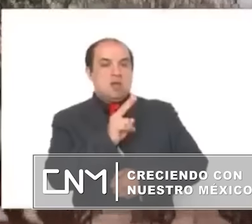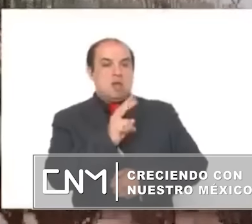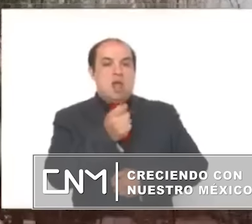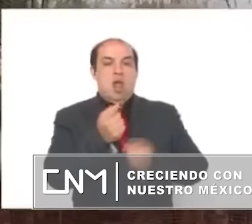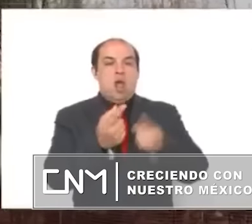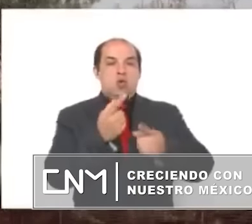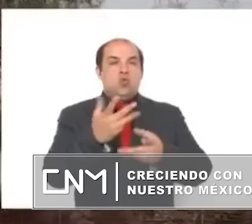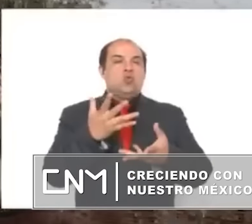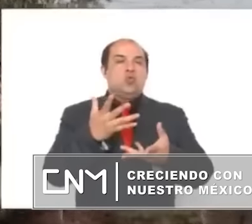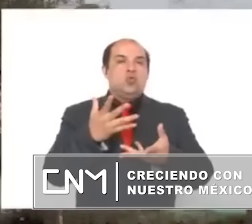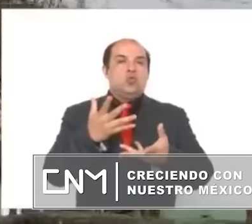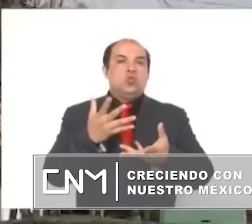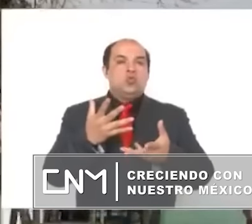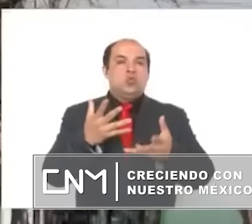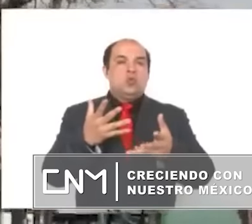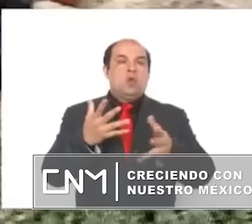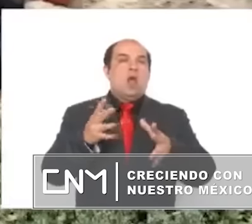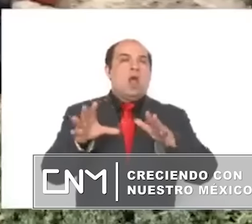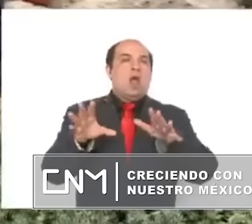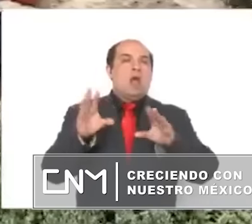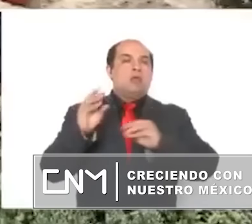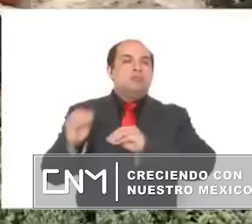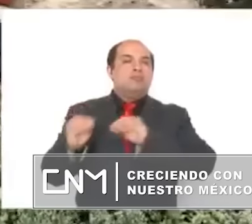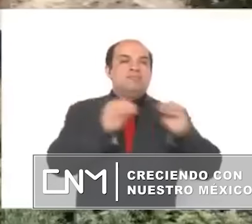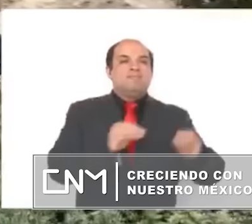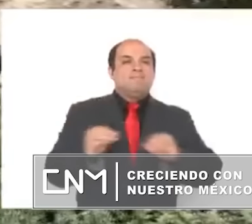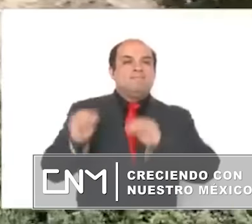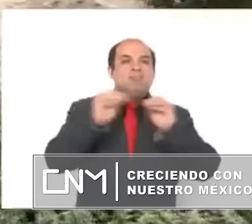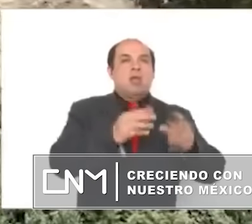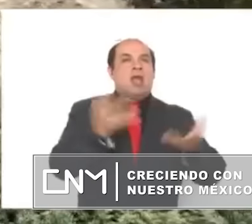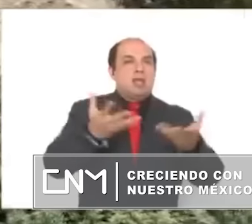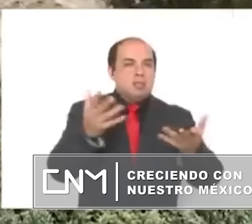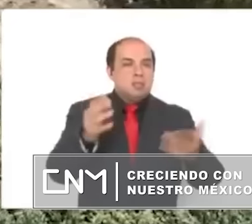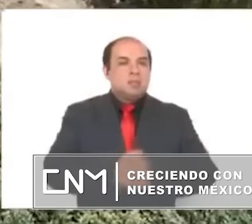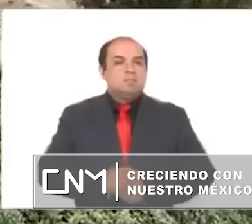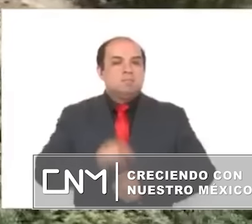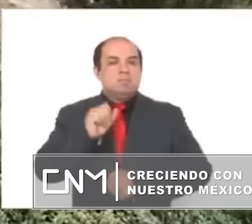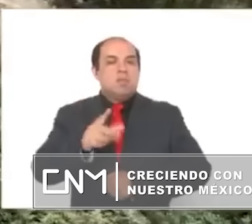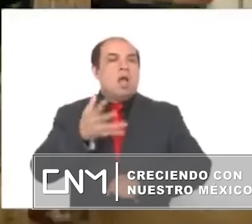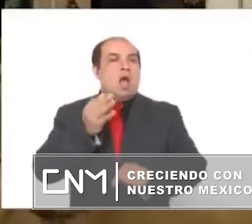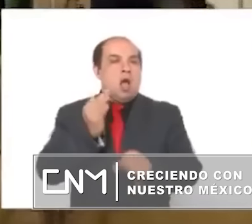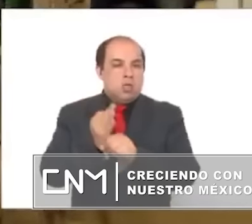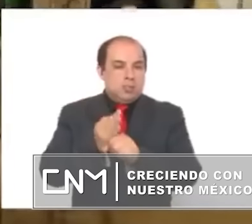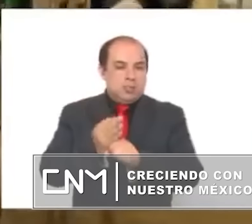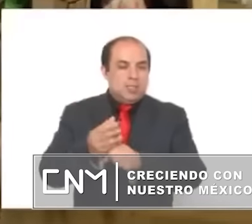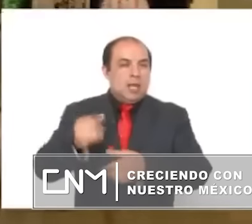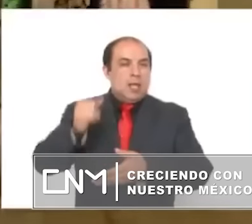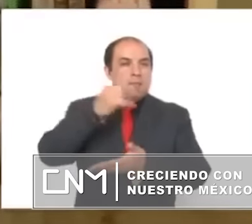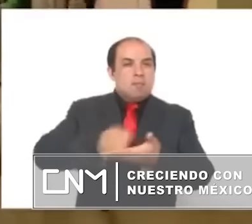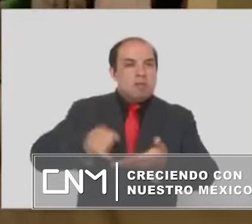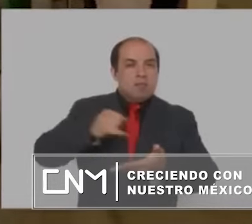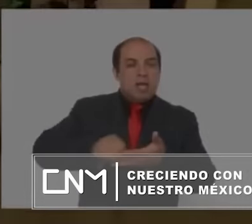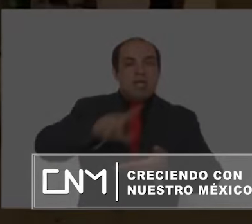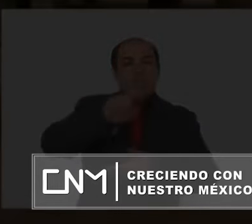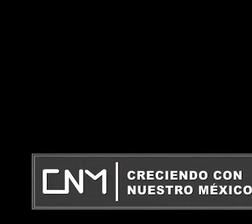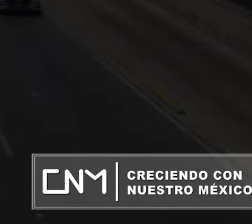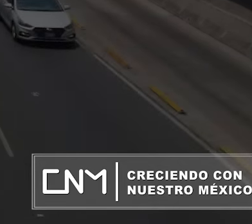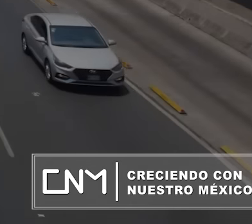gravilla, eliminación de grafitis, pintura de murales urbanos y repavimentación y mapeo, en donde se avanzó con 9.000 metros